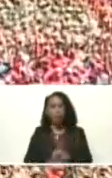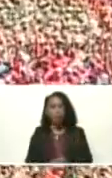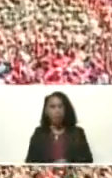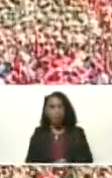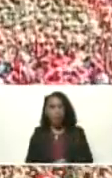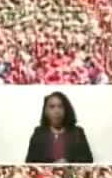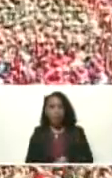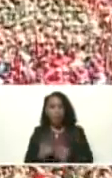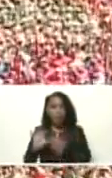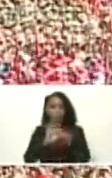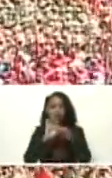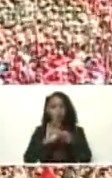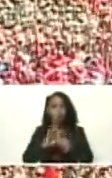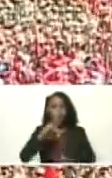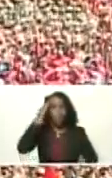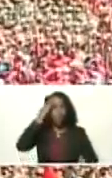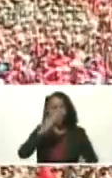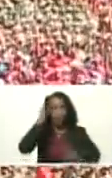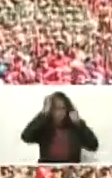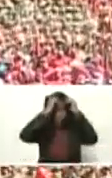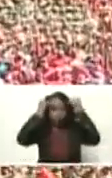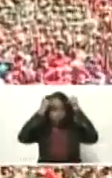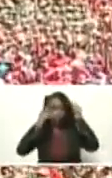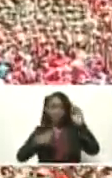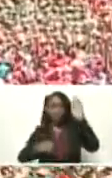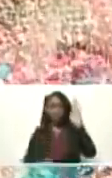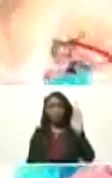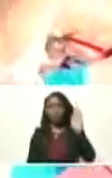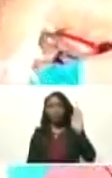y en unión cívico-militar,